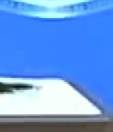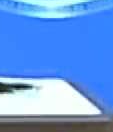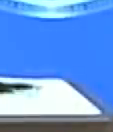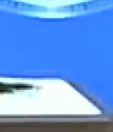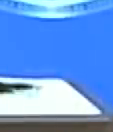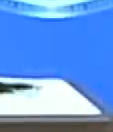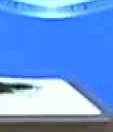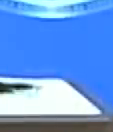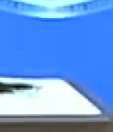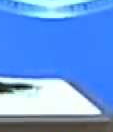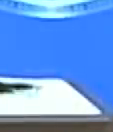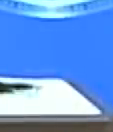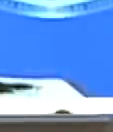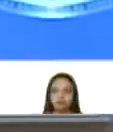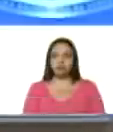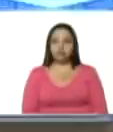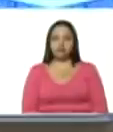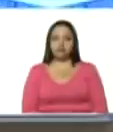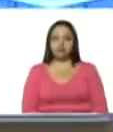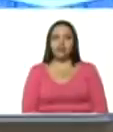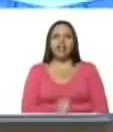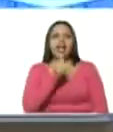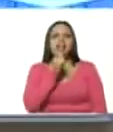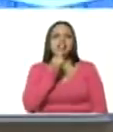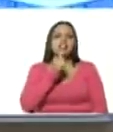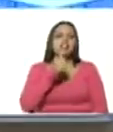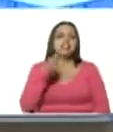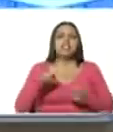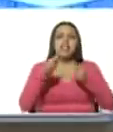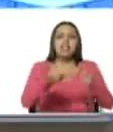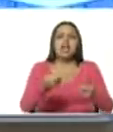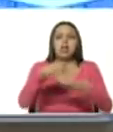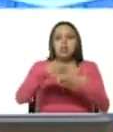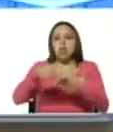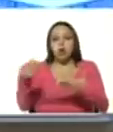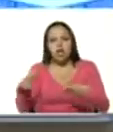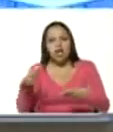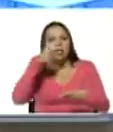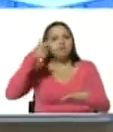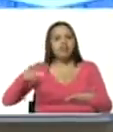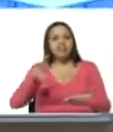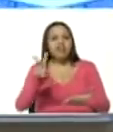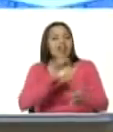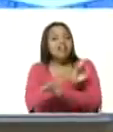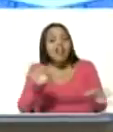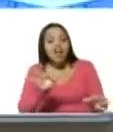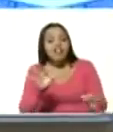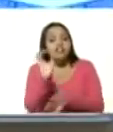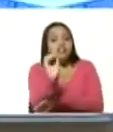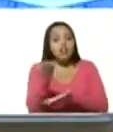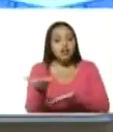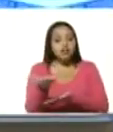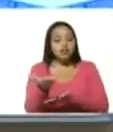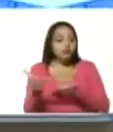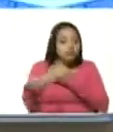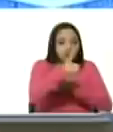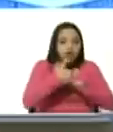Nada, cero, ni un centavo, nada. Son demasiado